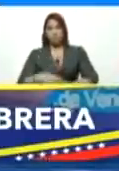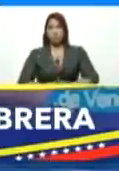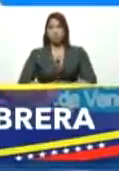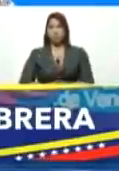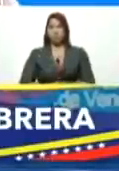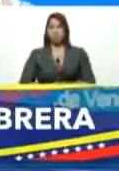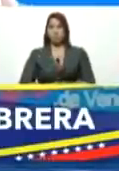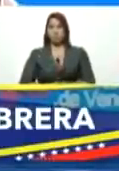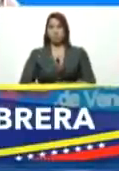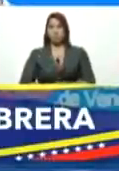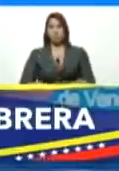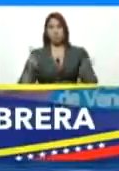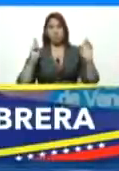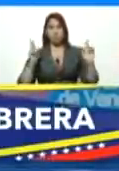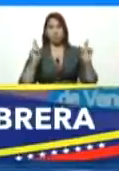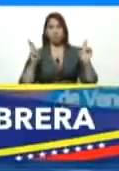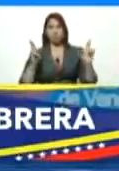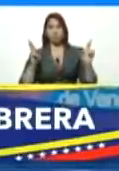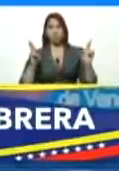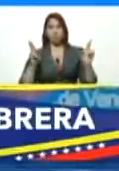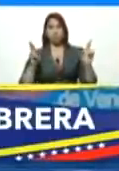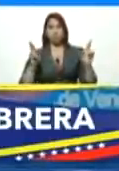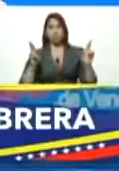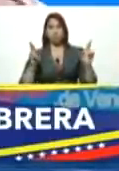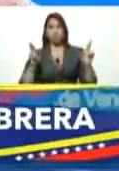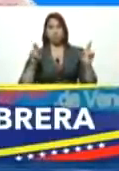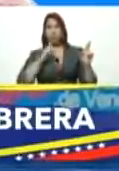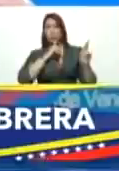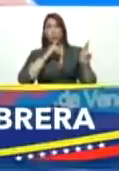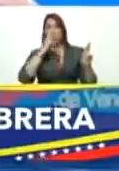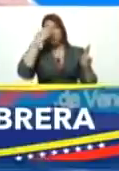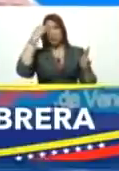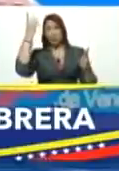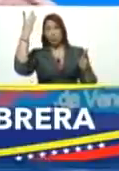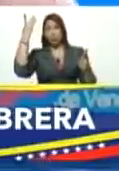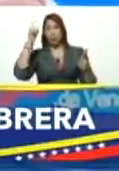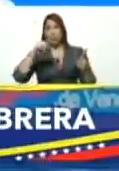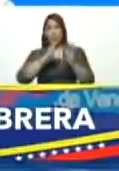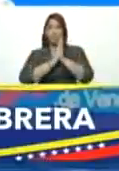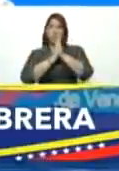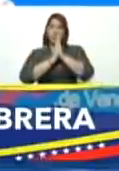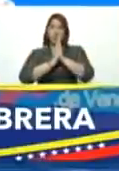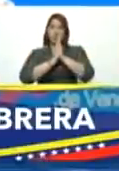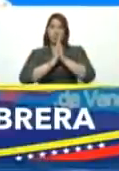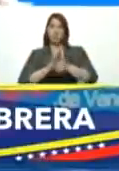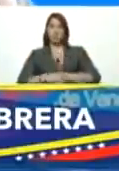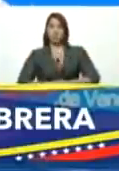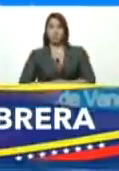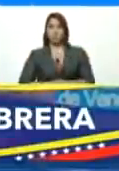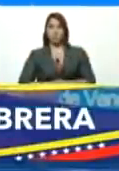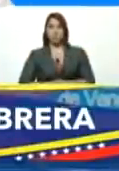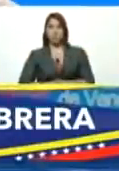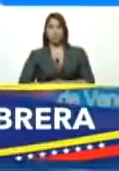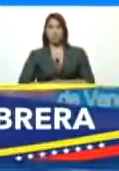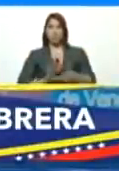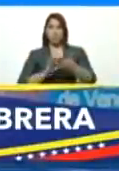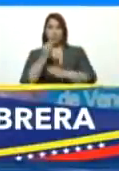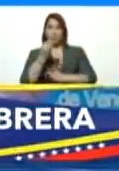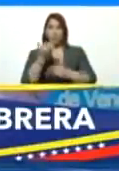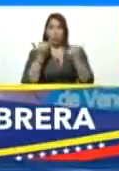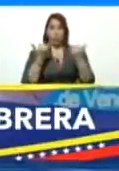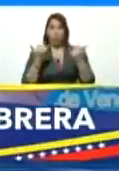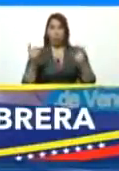ojalá con el favor de dios y de la virgen estar fundando muy